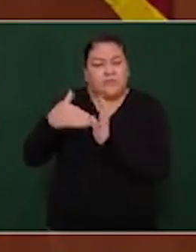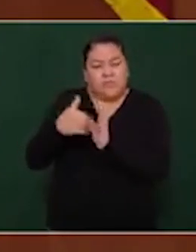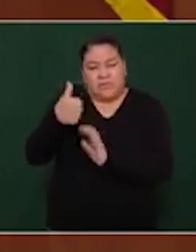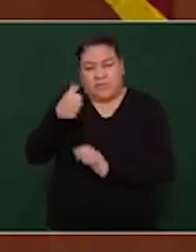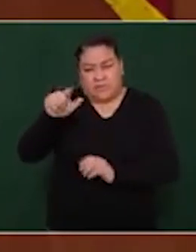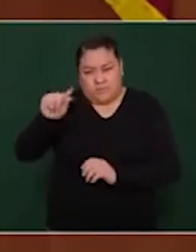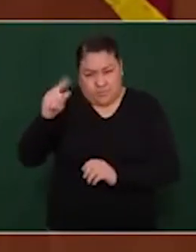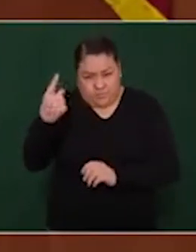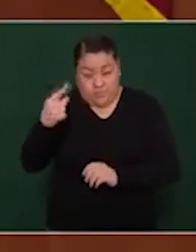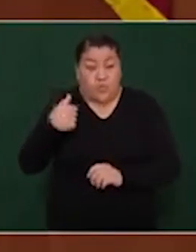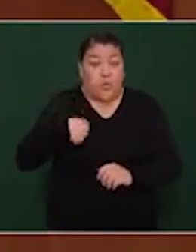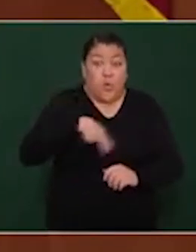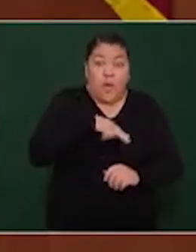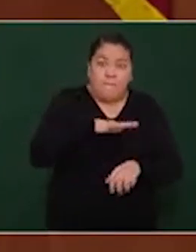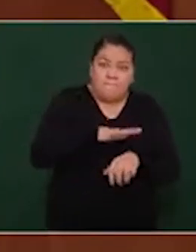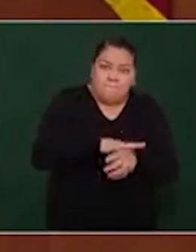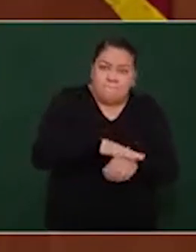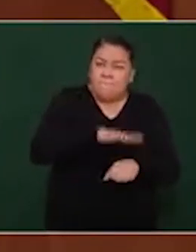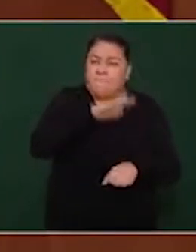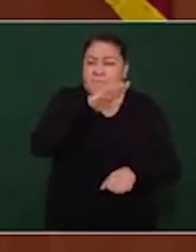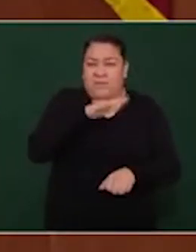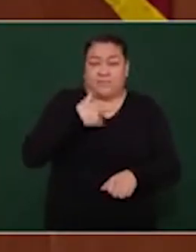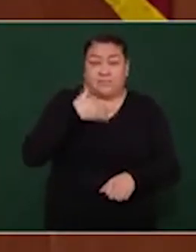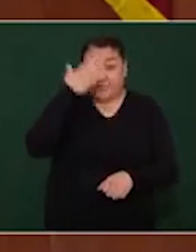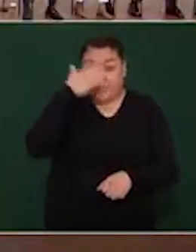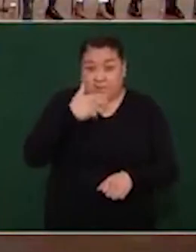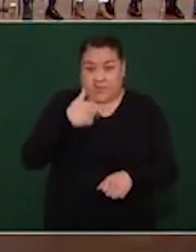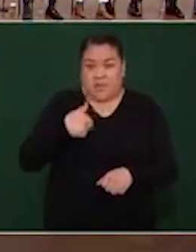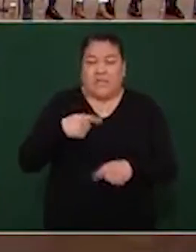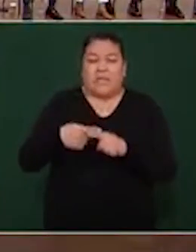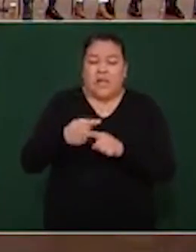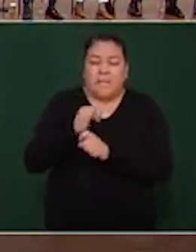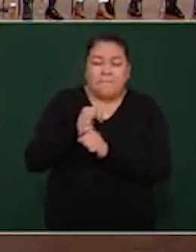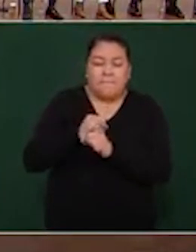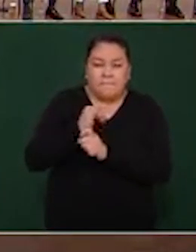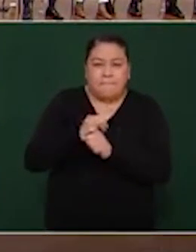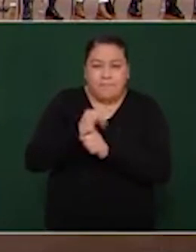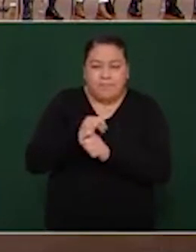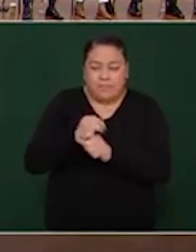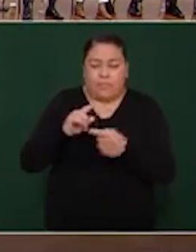17.661 armas. Investigaciones de la Agencia de